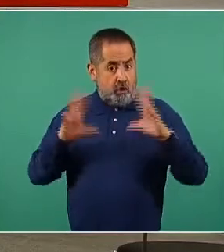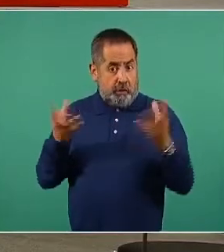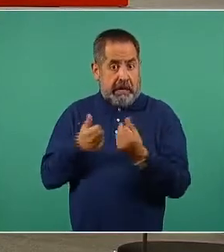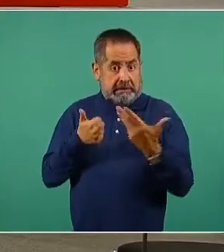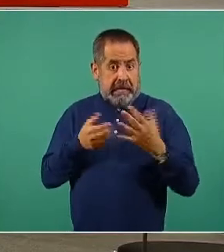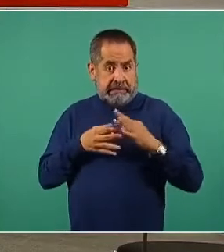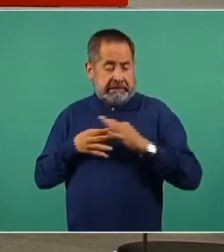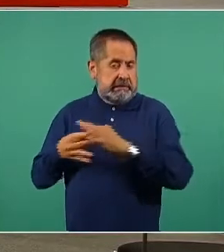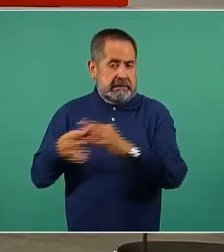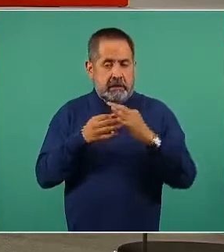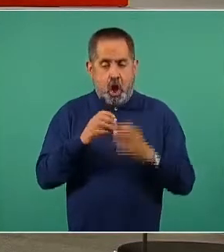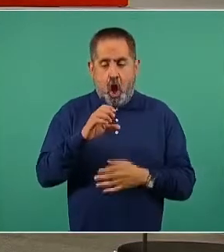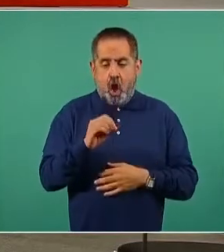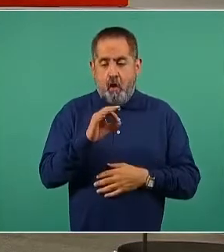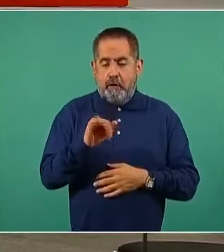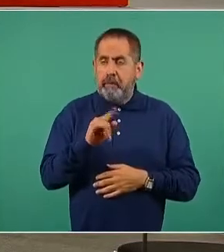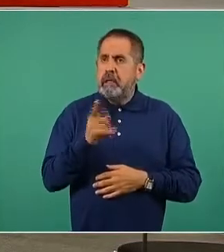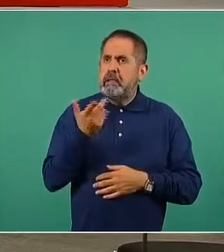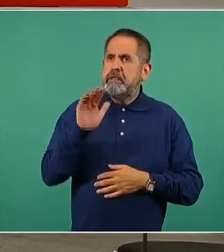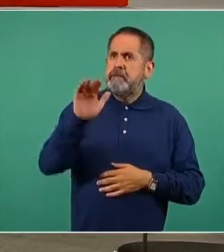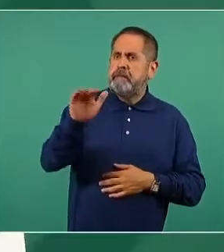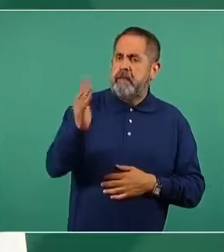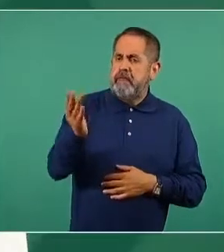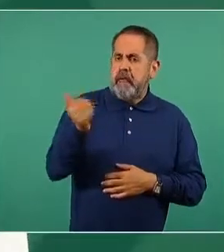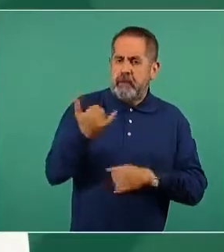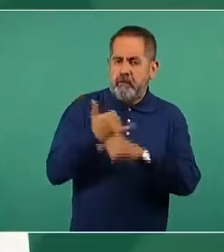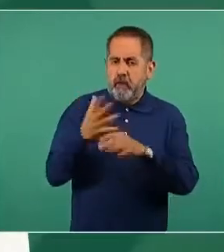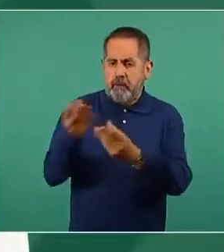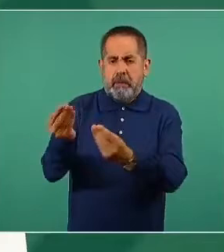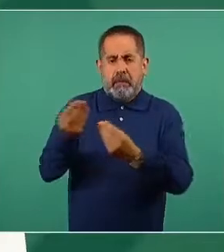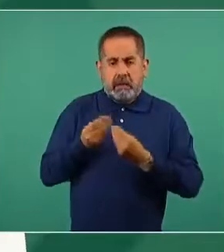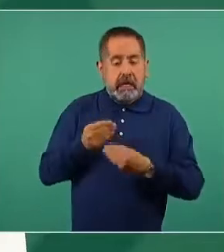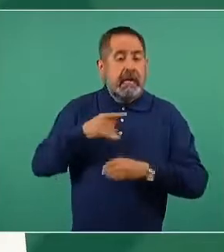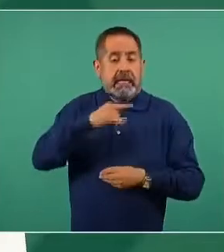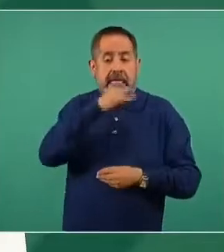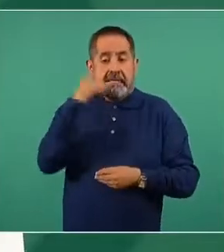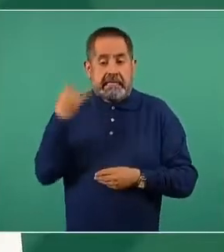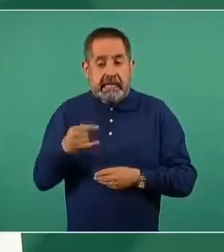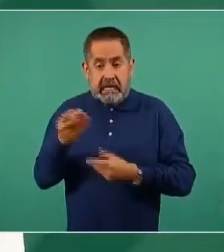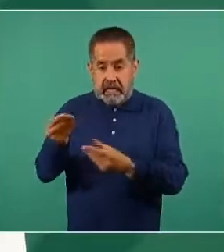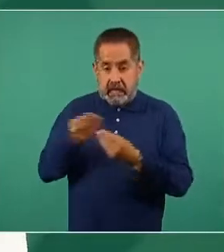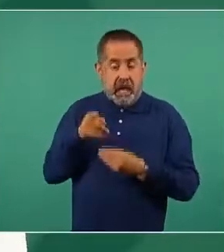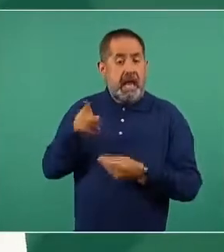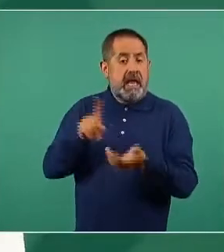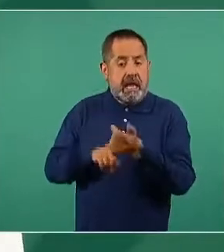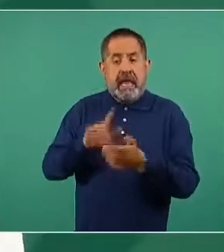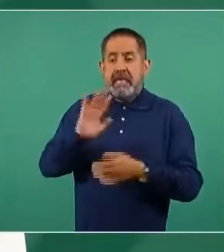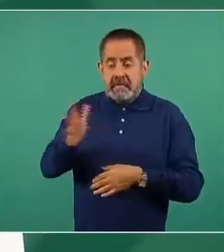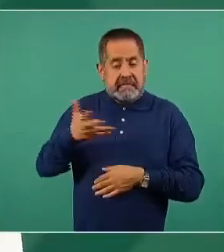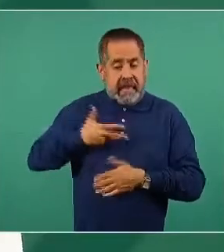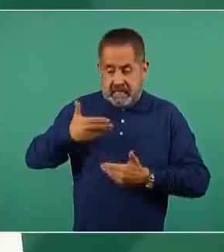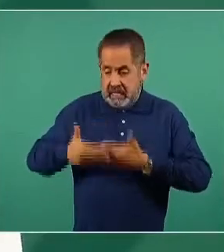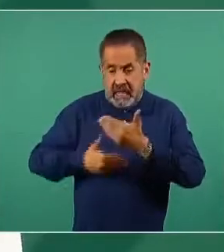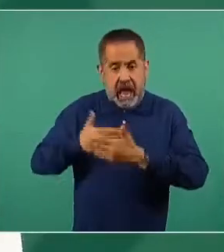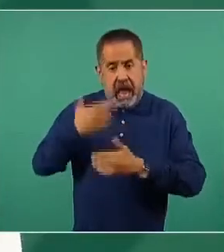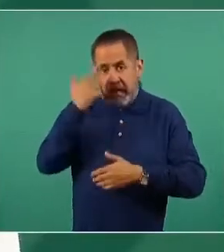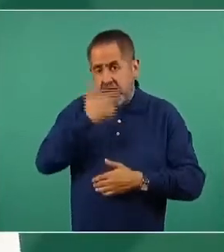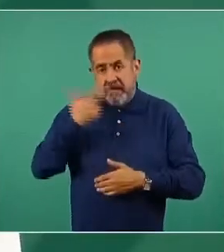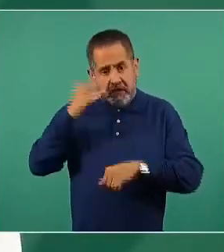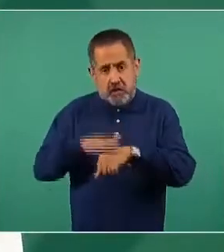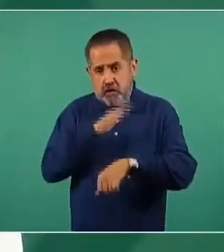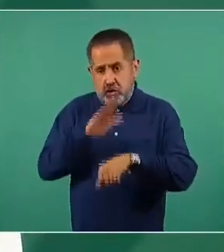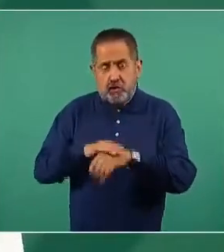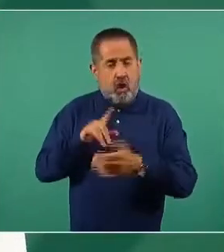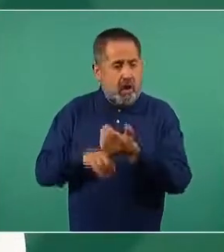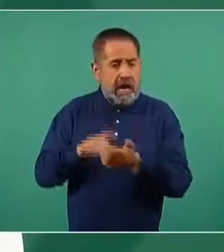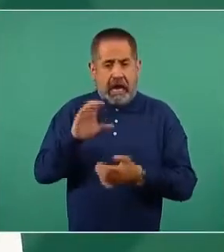COFEPRIS se pudo allegar información de Chile que ya estaba en el proceso de revisión de la